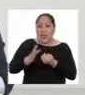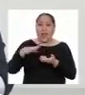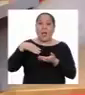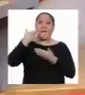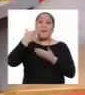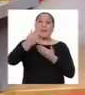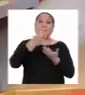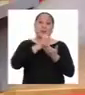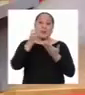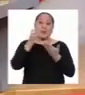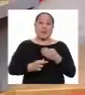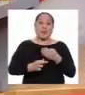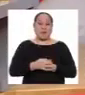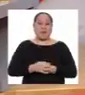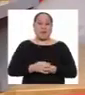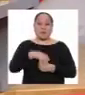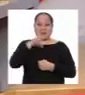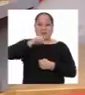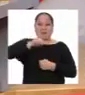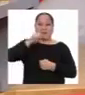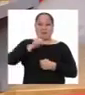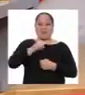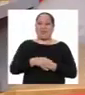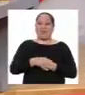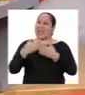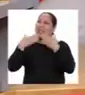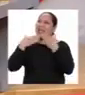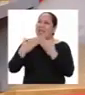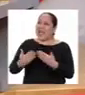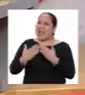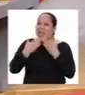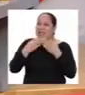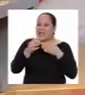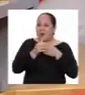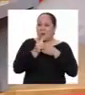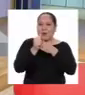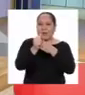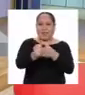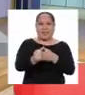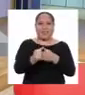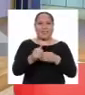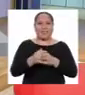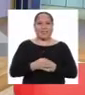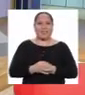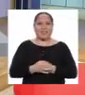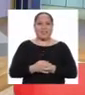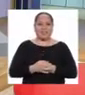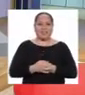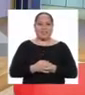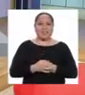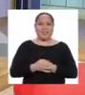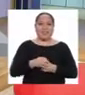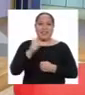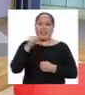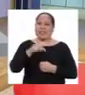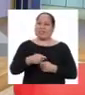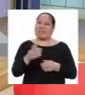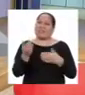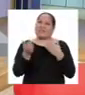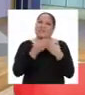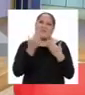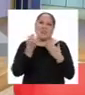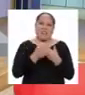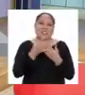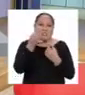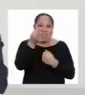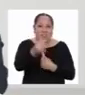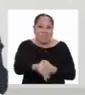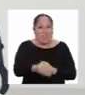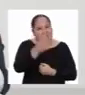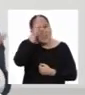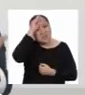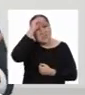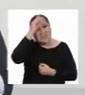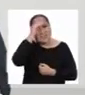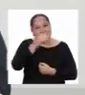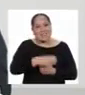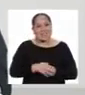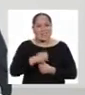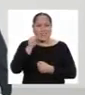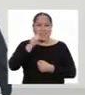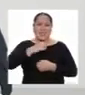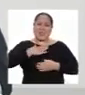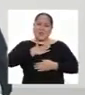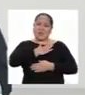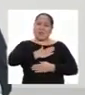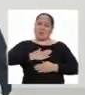siguiente programa. Sí, muchas gracias por guiarme. Ha sido súper fácil, ¿no, chicas y chicos? Ha sido